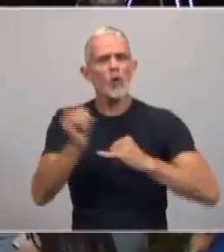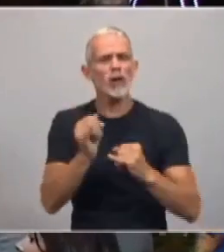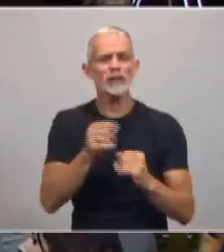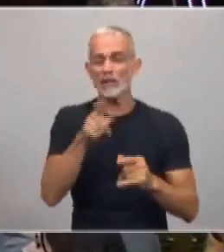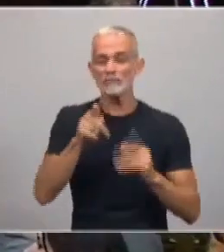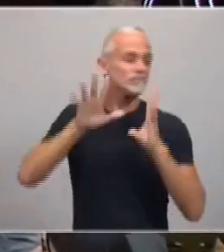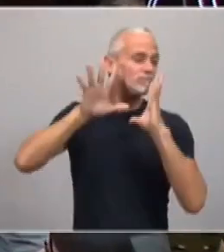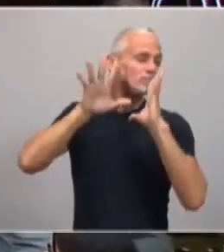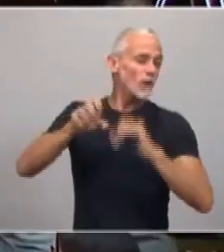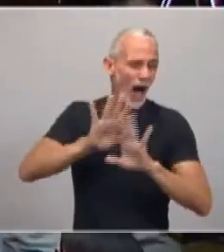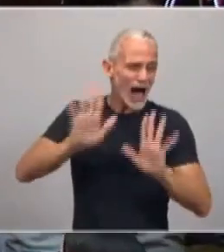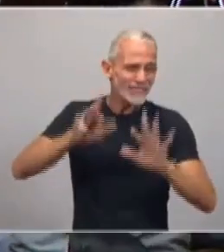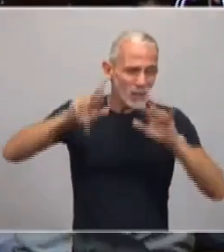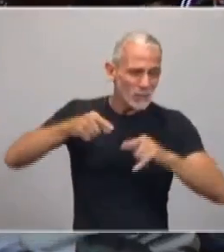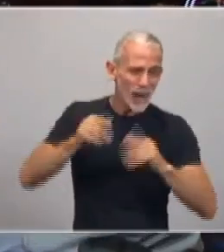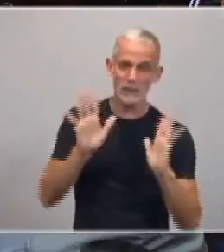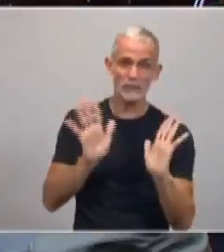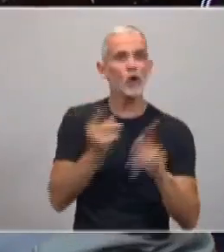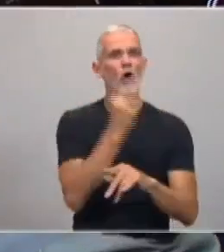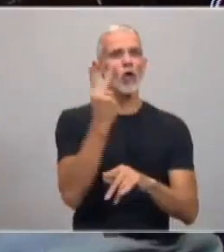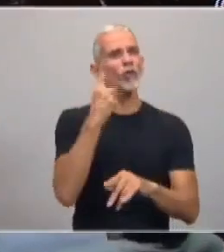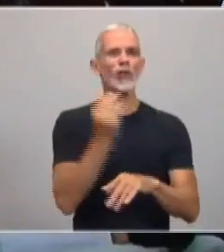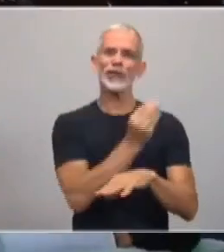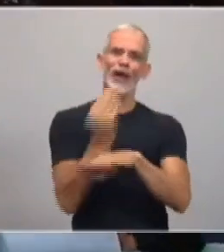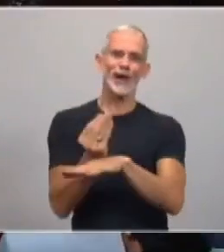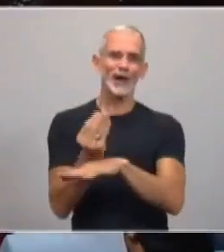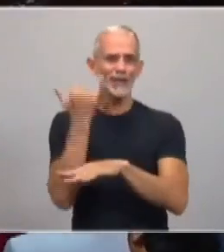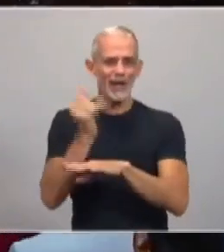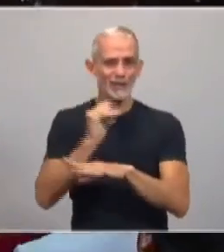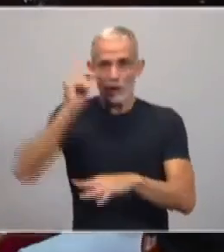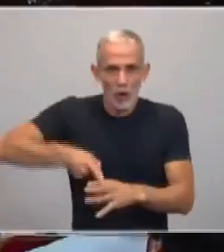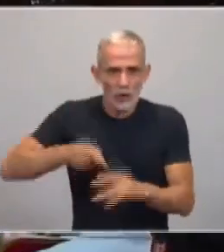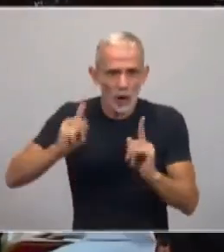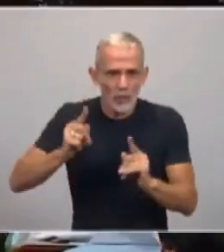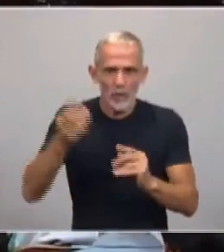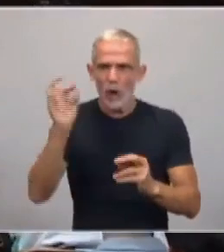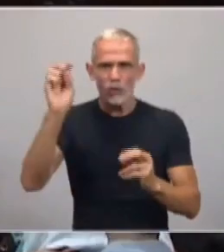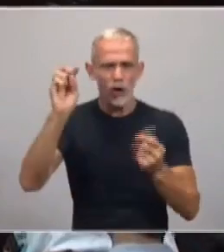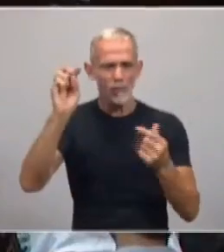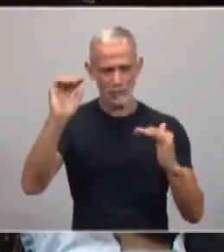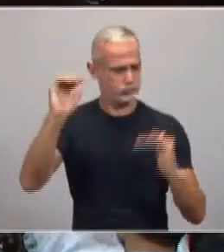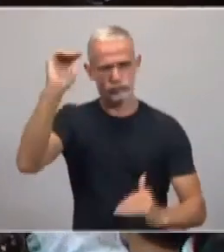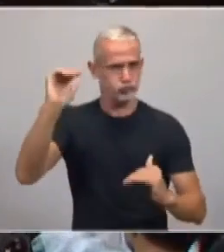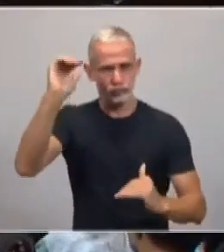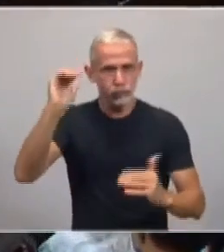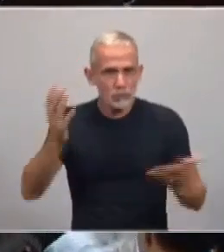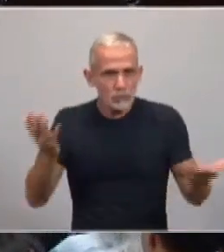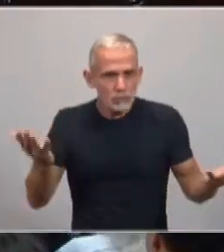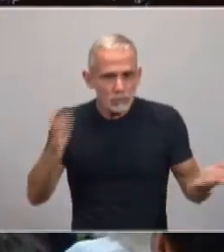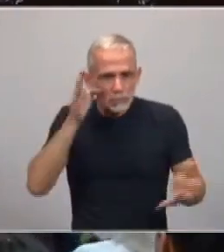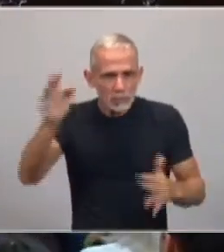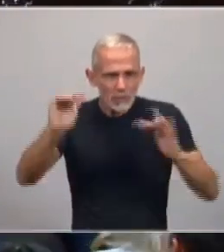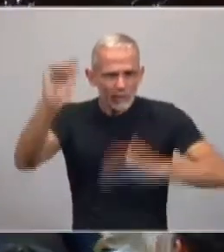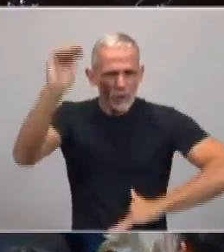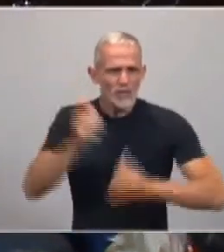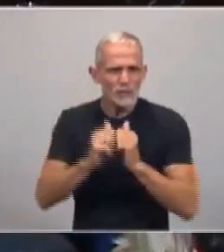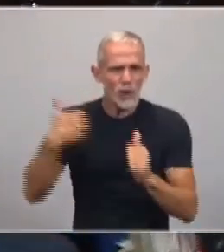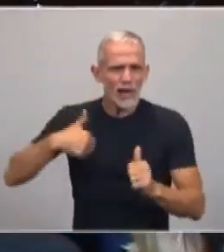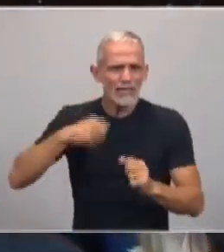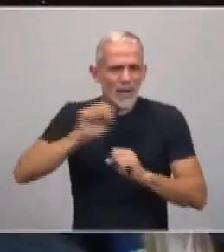aborreció. Así, a los dos días de asumir, ordenó hacer la devaluación voluntaria más formidable de la historia